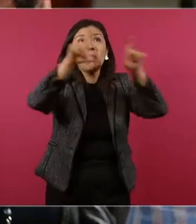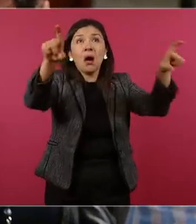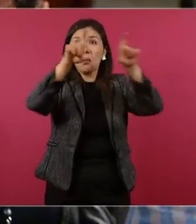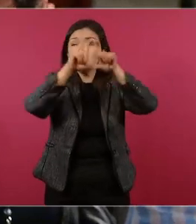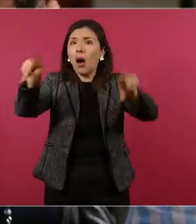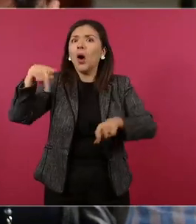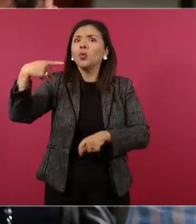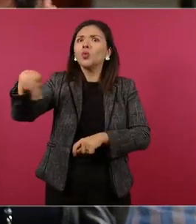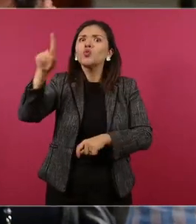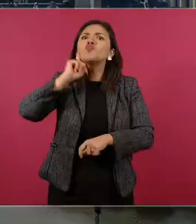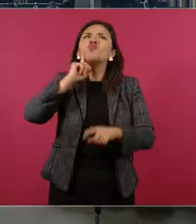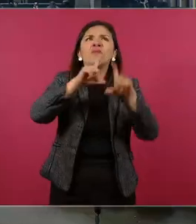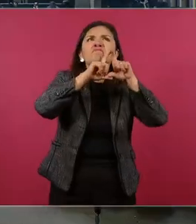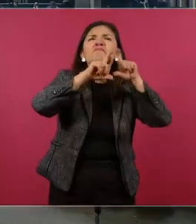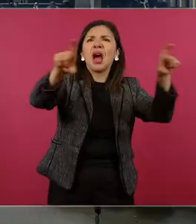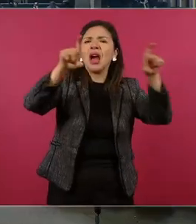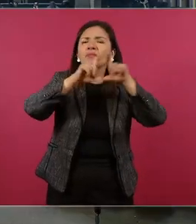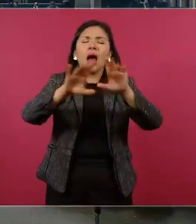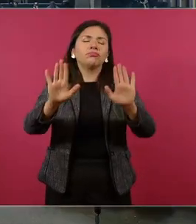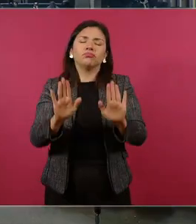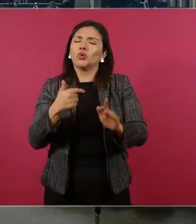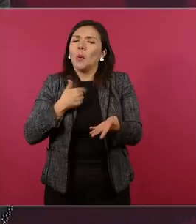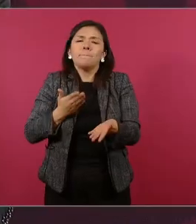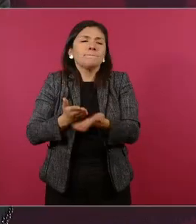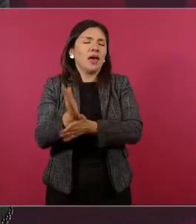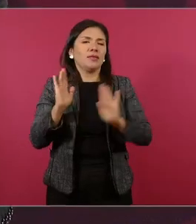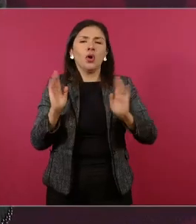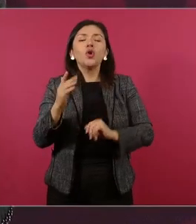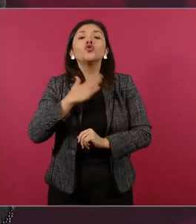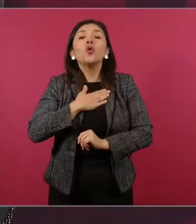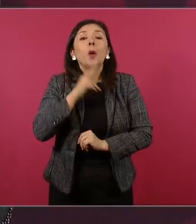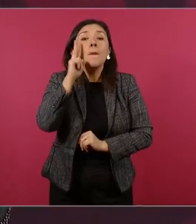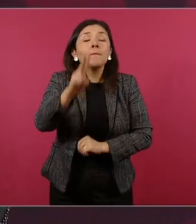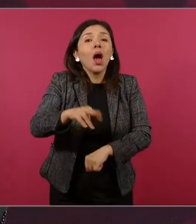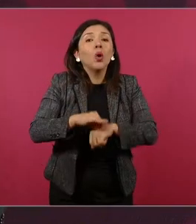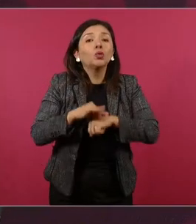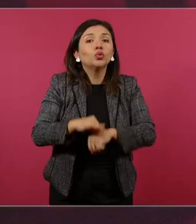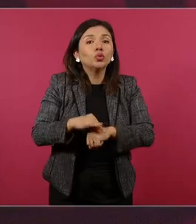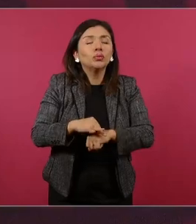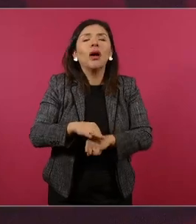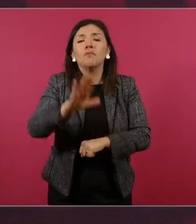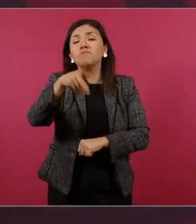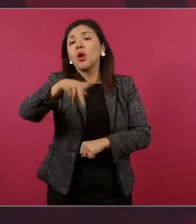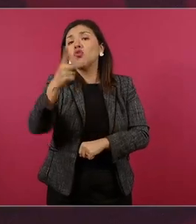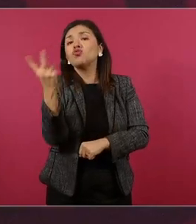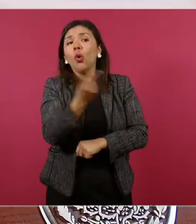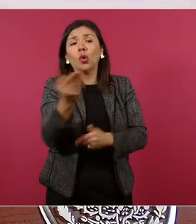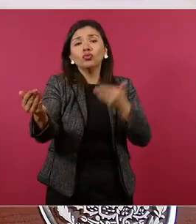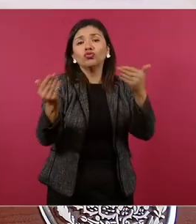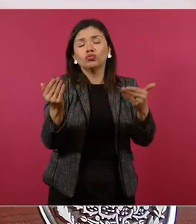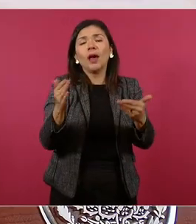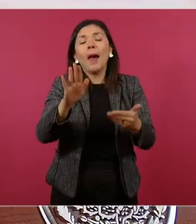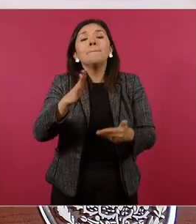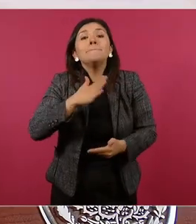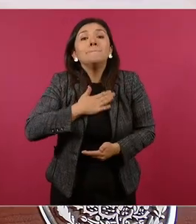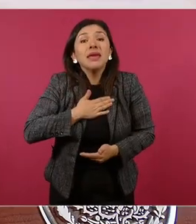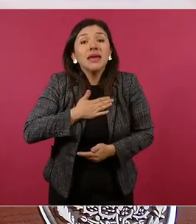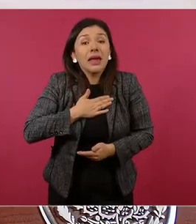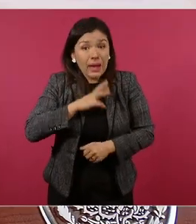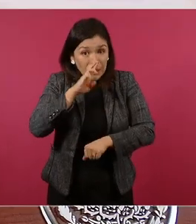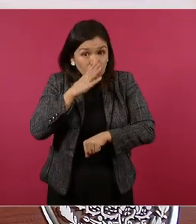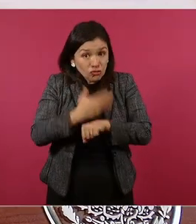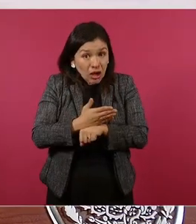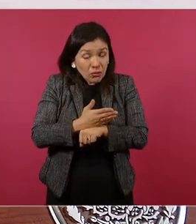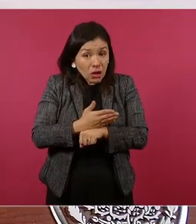eran de ella no me voy a meter en eso nada más te digo en lo que a m corespond lo que a mí corresponde Sí